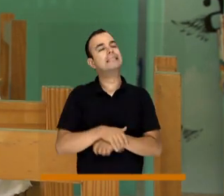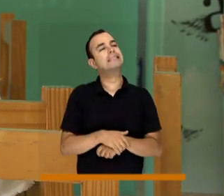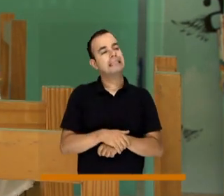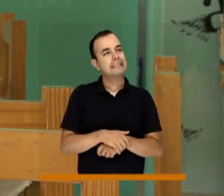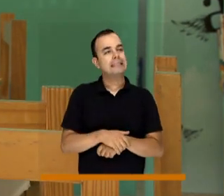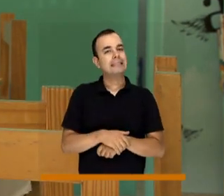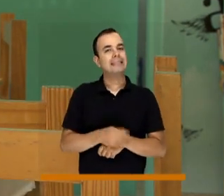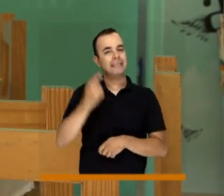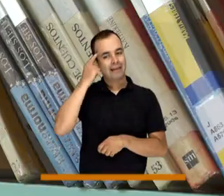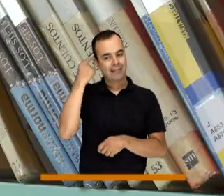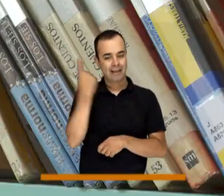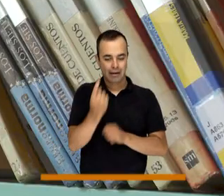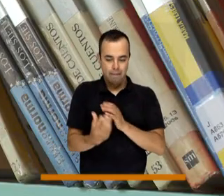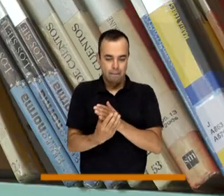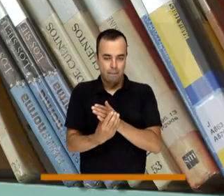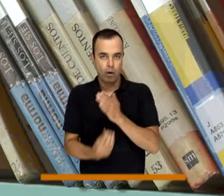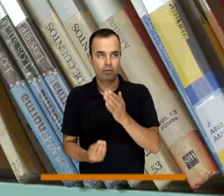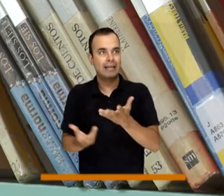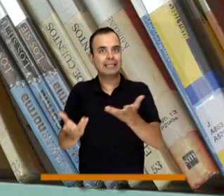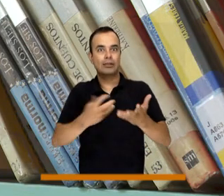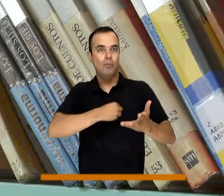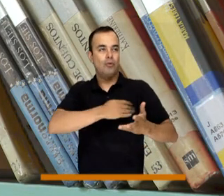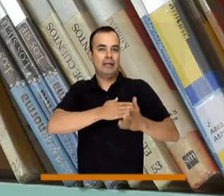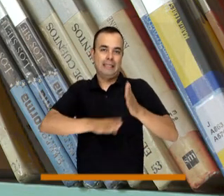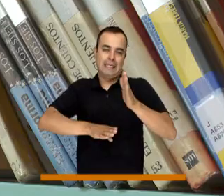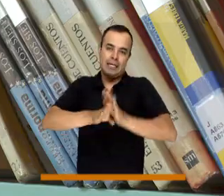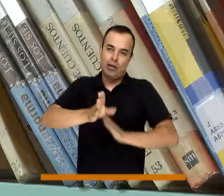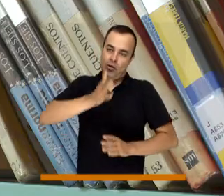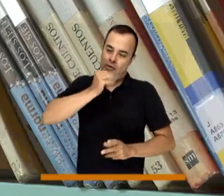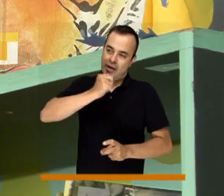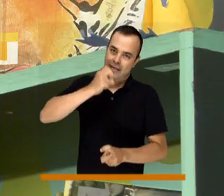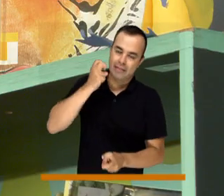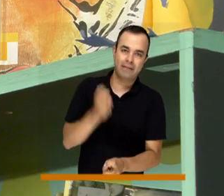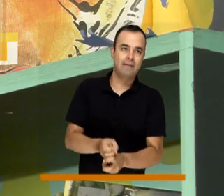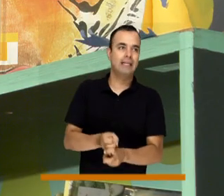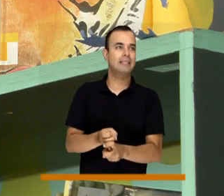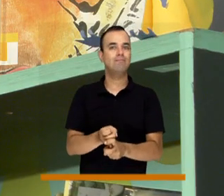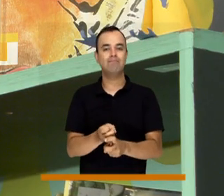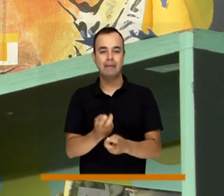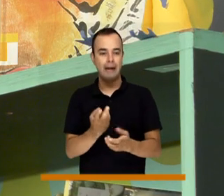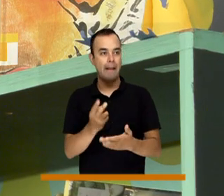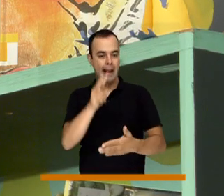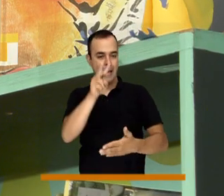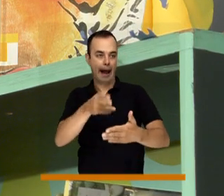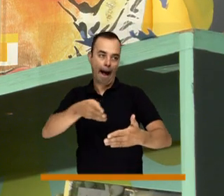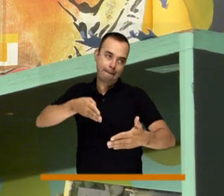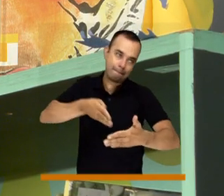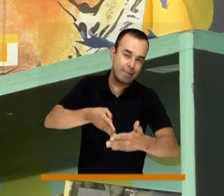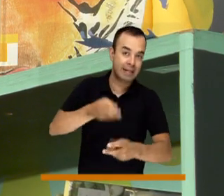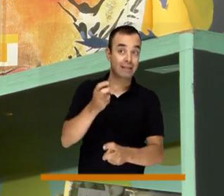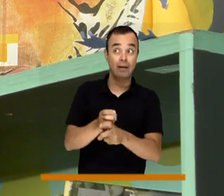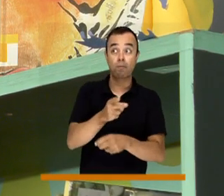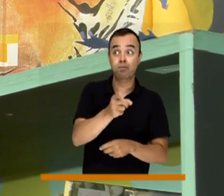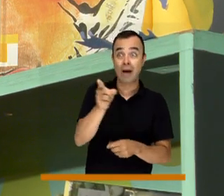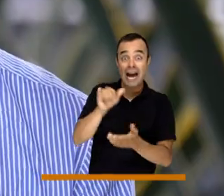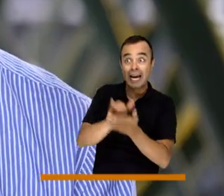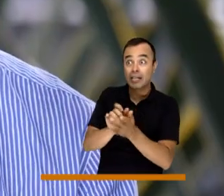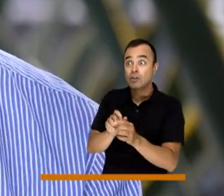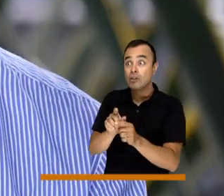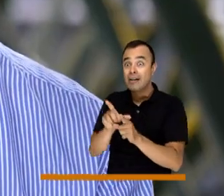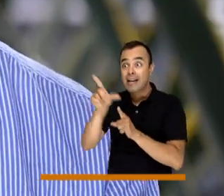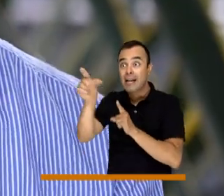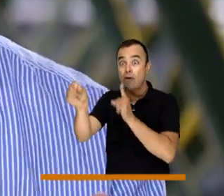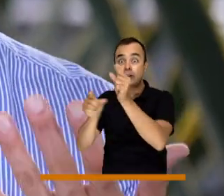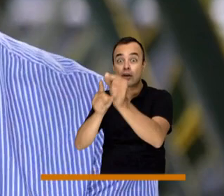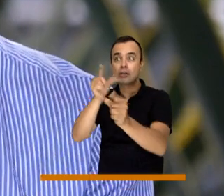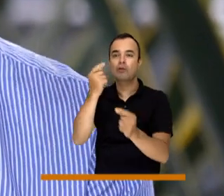una correlación grande entre la pobreza, la falta de oportunidades y otros temas educativos, en particular, por ejemplo, la lectura. Entonces, llegar a esas